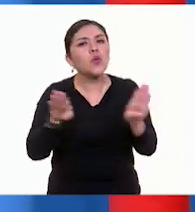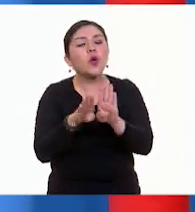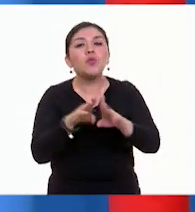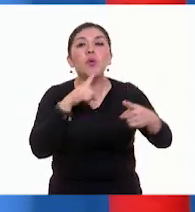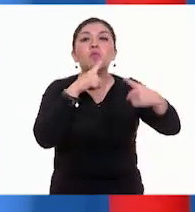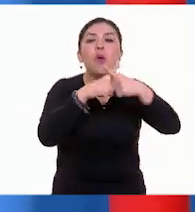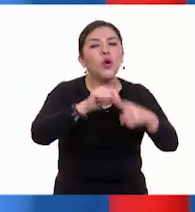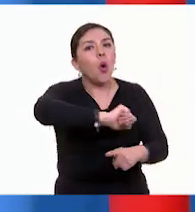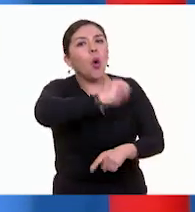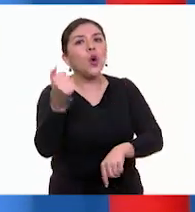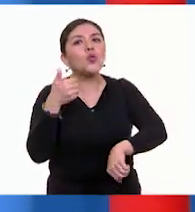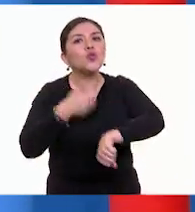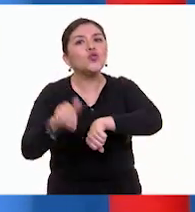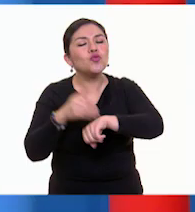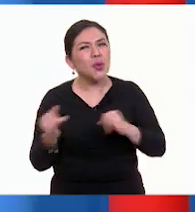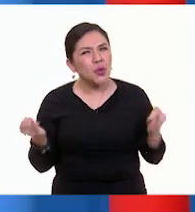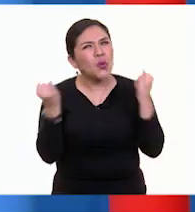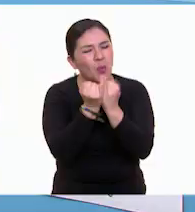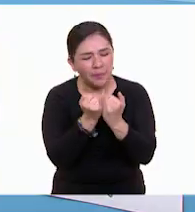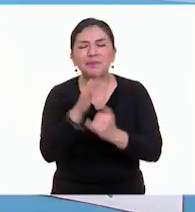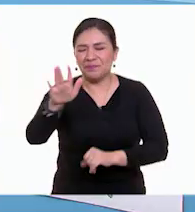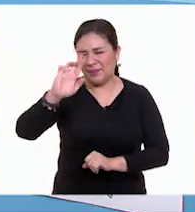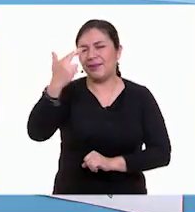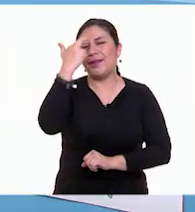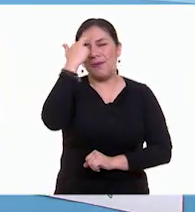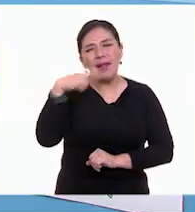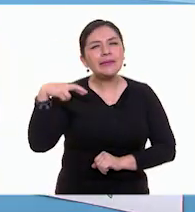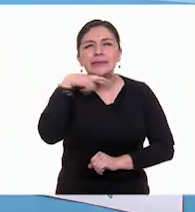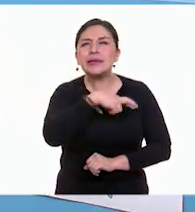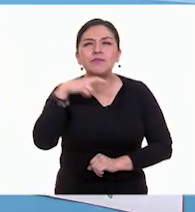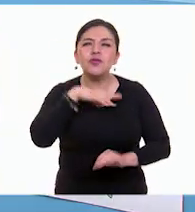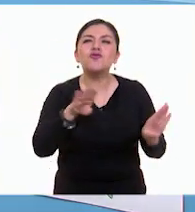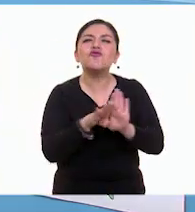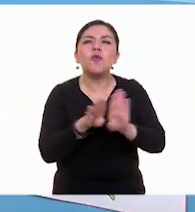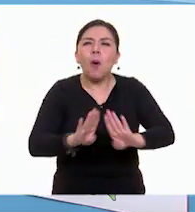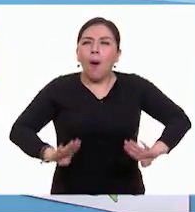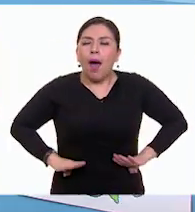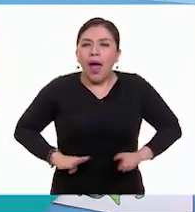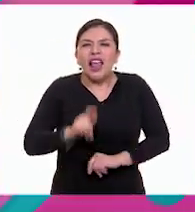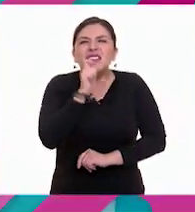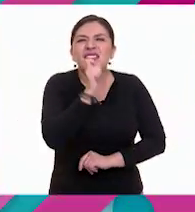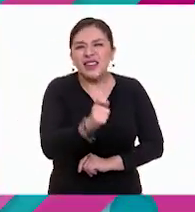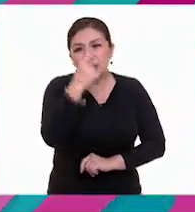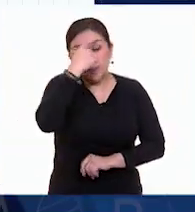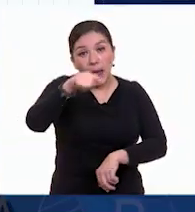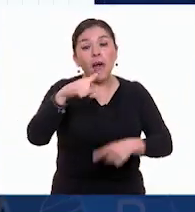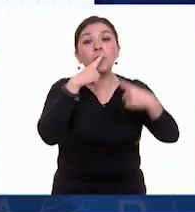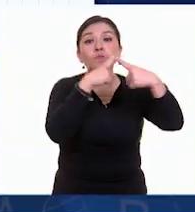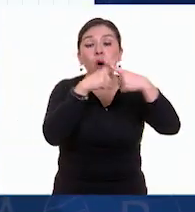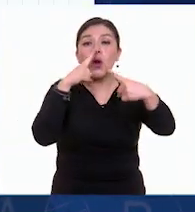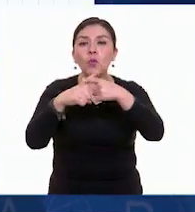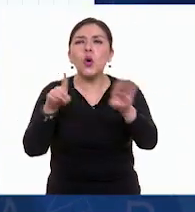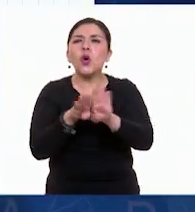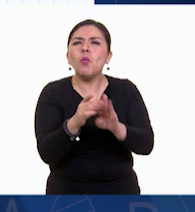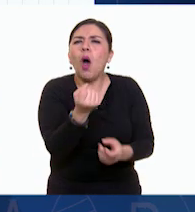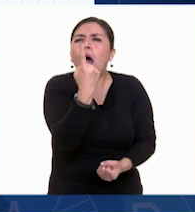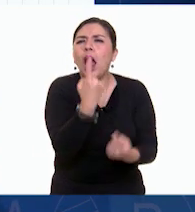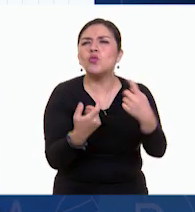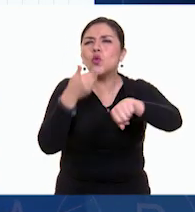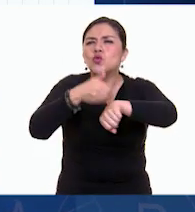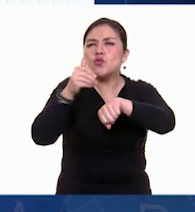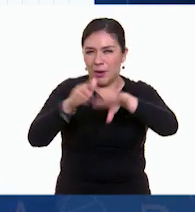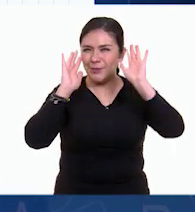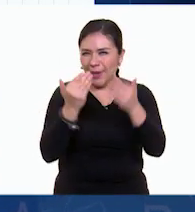múltiplos de otros números. Vamos a recordar rápidamente algunas características de los múltiplos de algunos números que